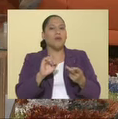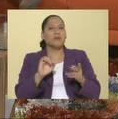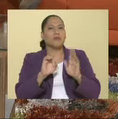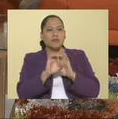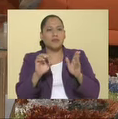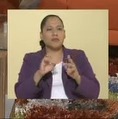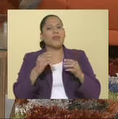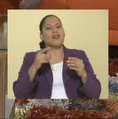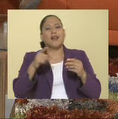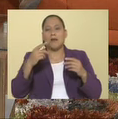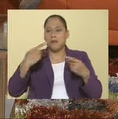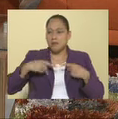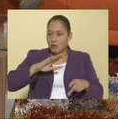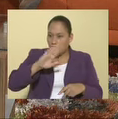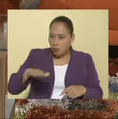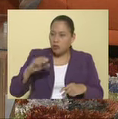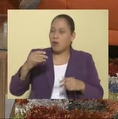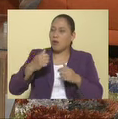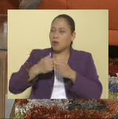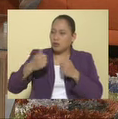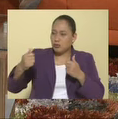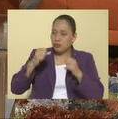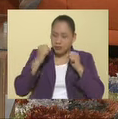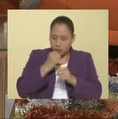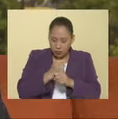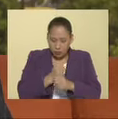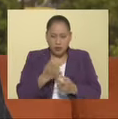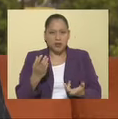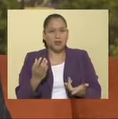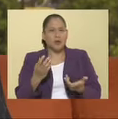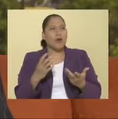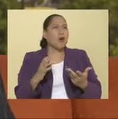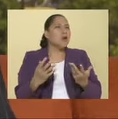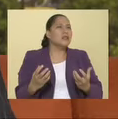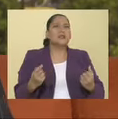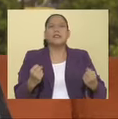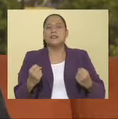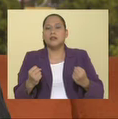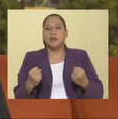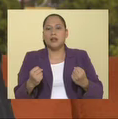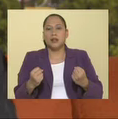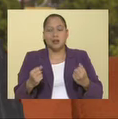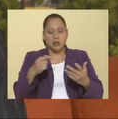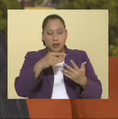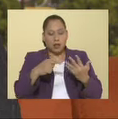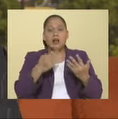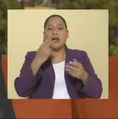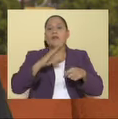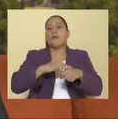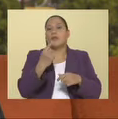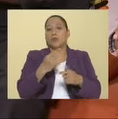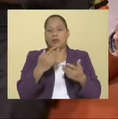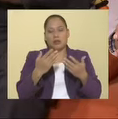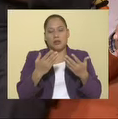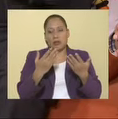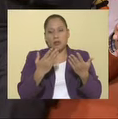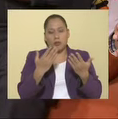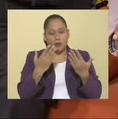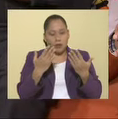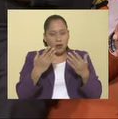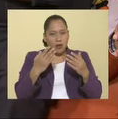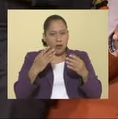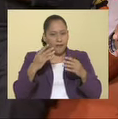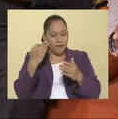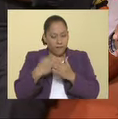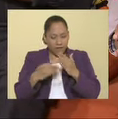de pérdida, de frustración, nada más son cuestiones de carencia de una orientación correcta. ¿Pero queremos